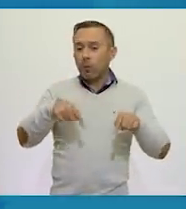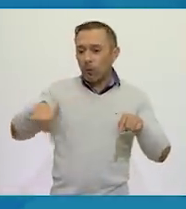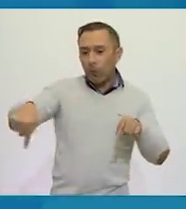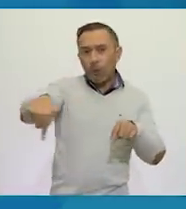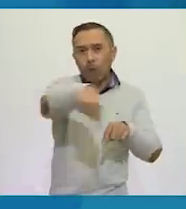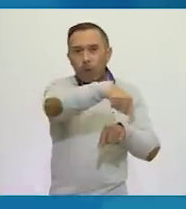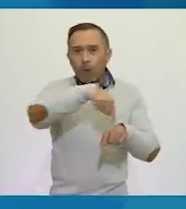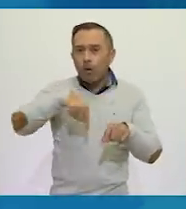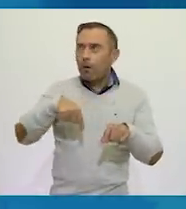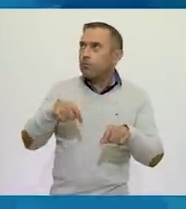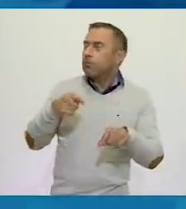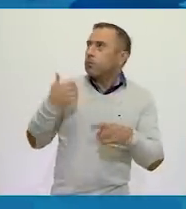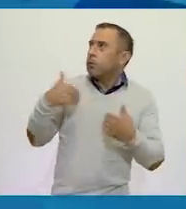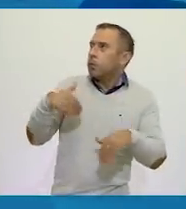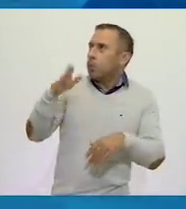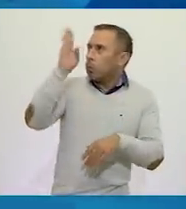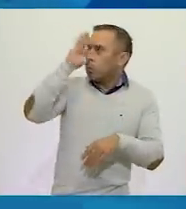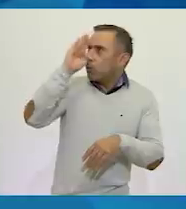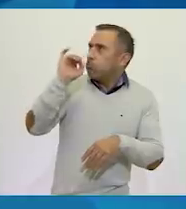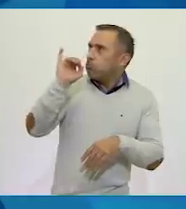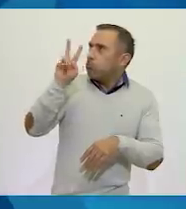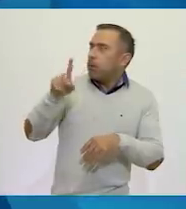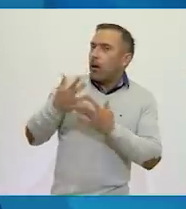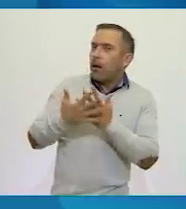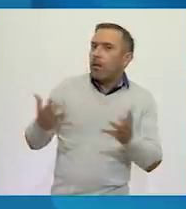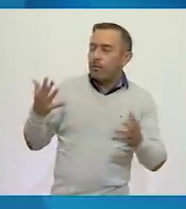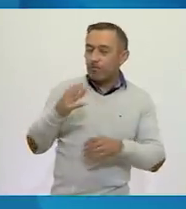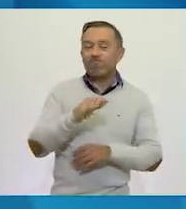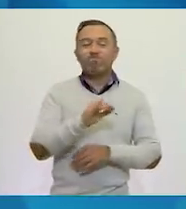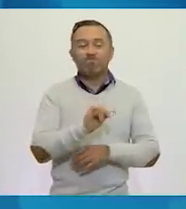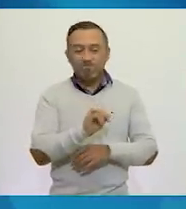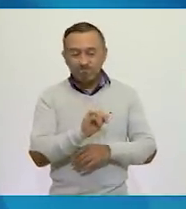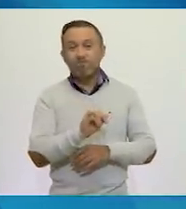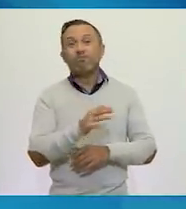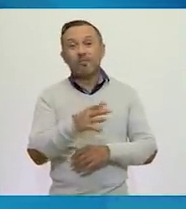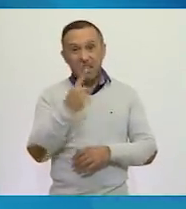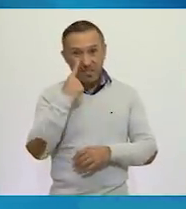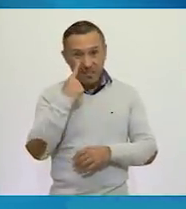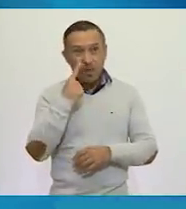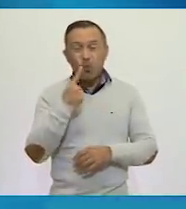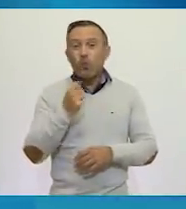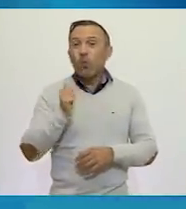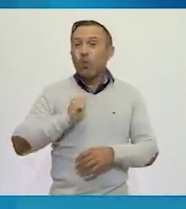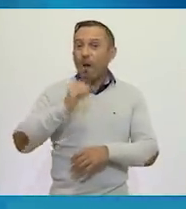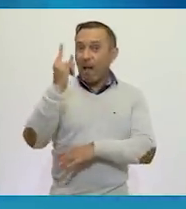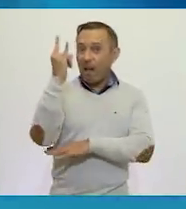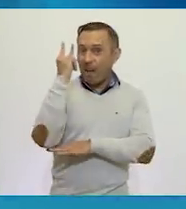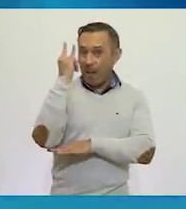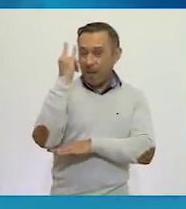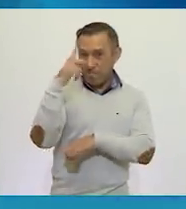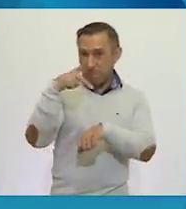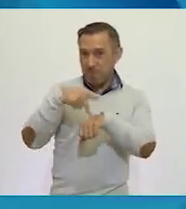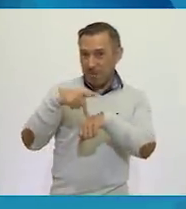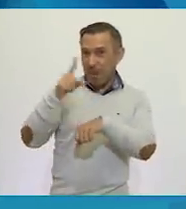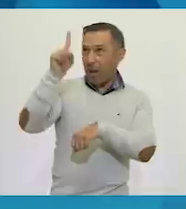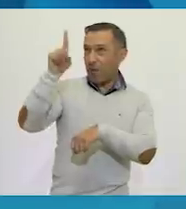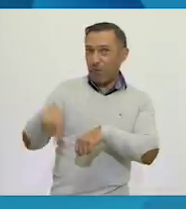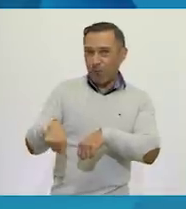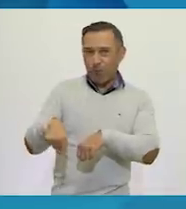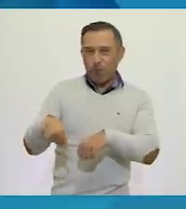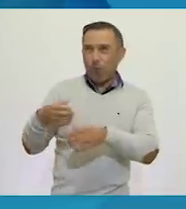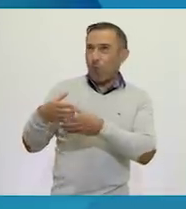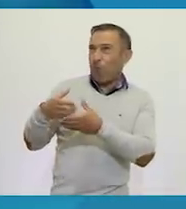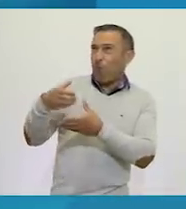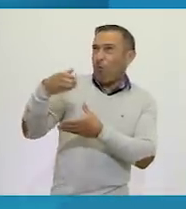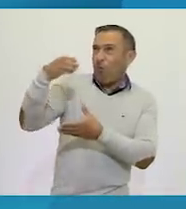estaba grande, don Leopoldo! Bueno, pues fíjate que los famosos Atlantes pues son unos